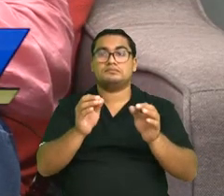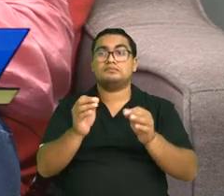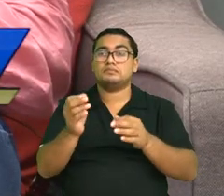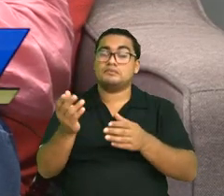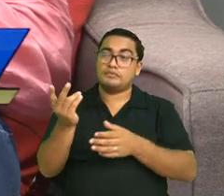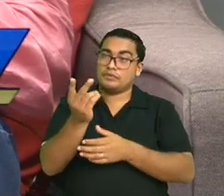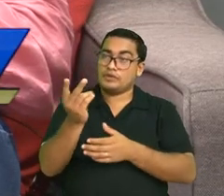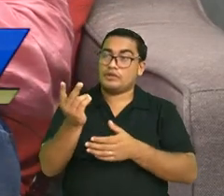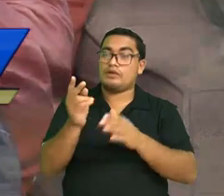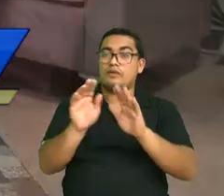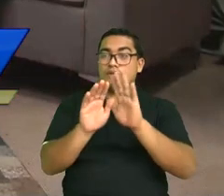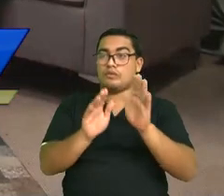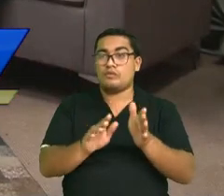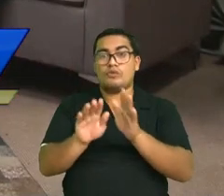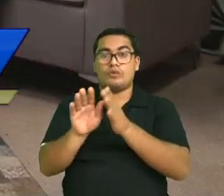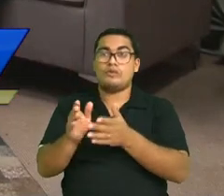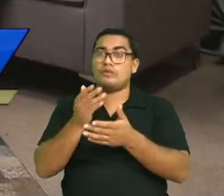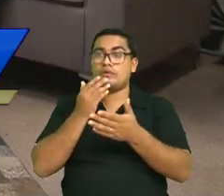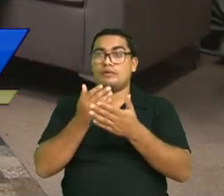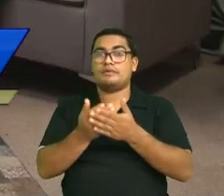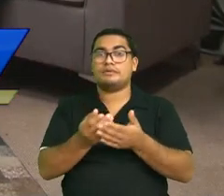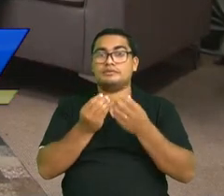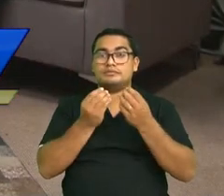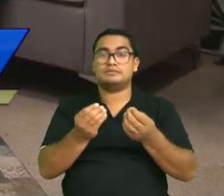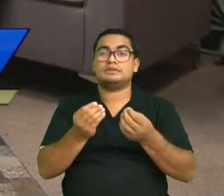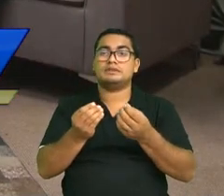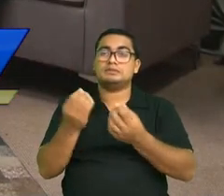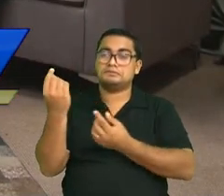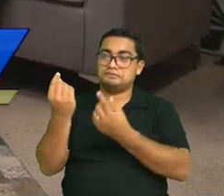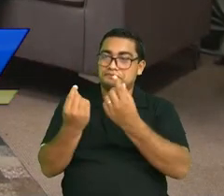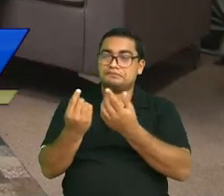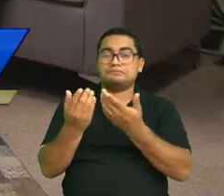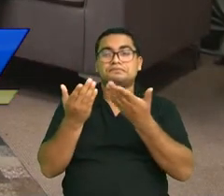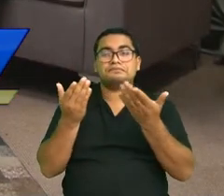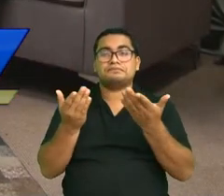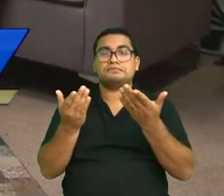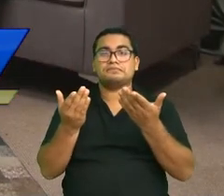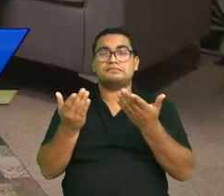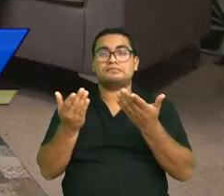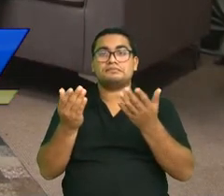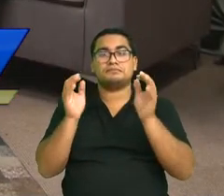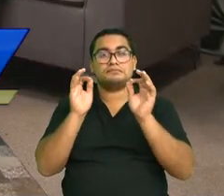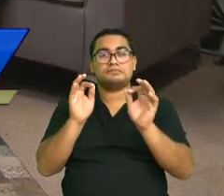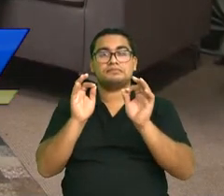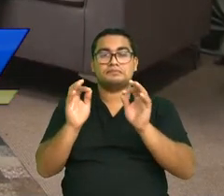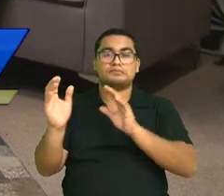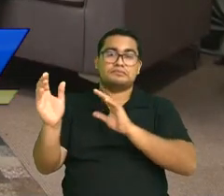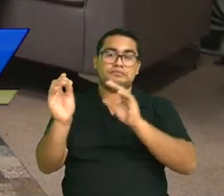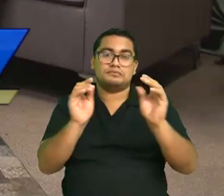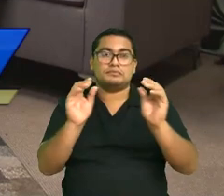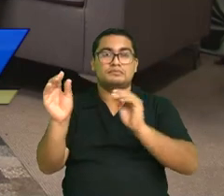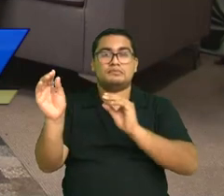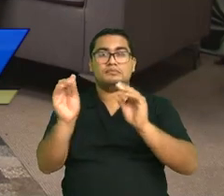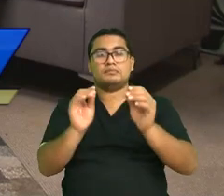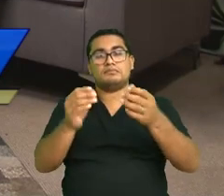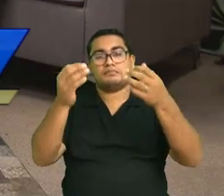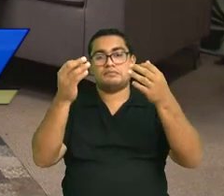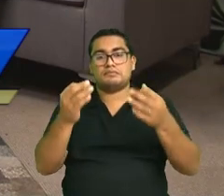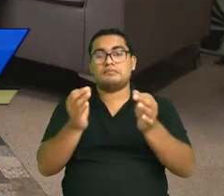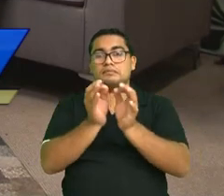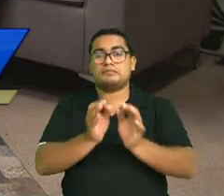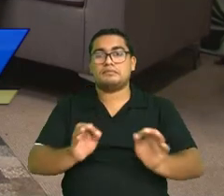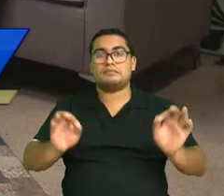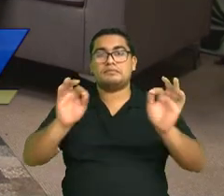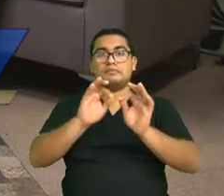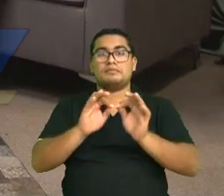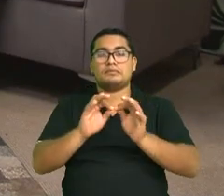muchísimas gracias por su tiempo, muchísimas gracias por su grata compañía a ambas. Sin duda alguna, una conversación bastante importante,